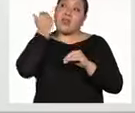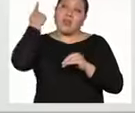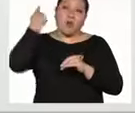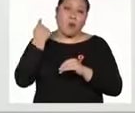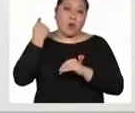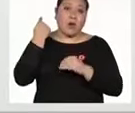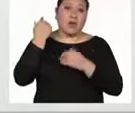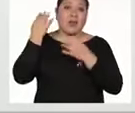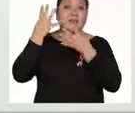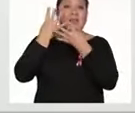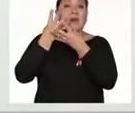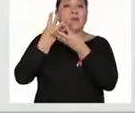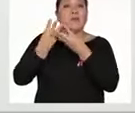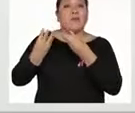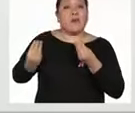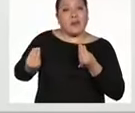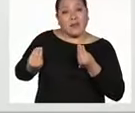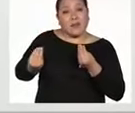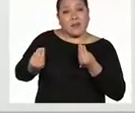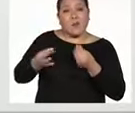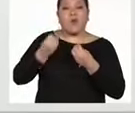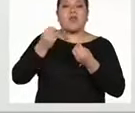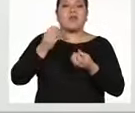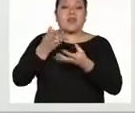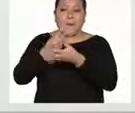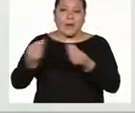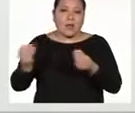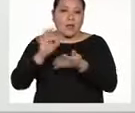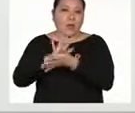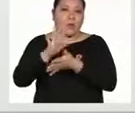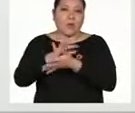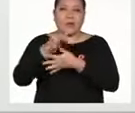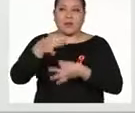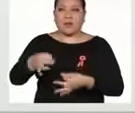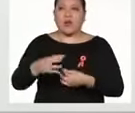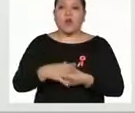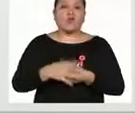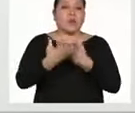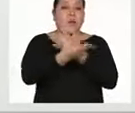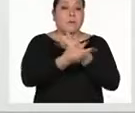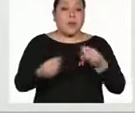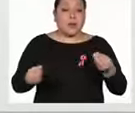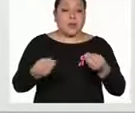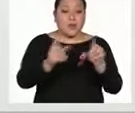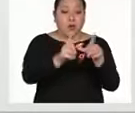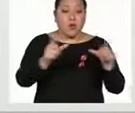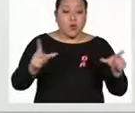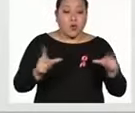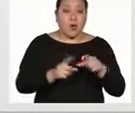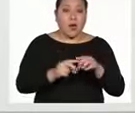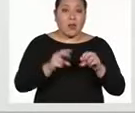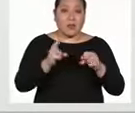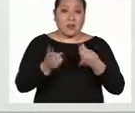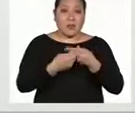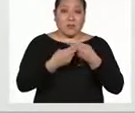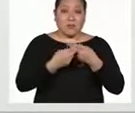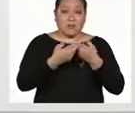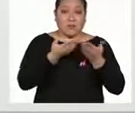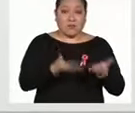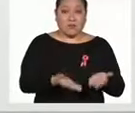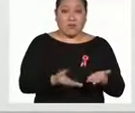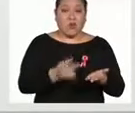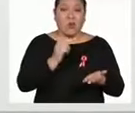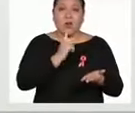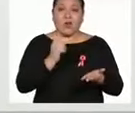perdiendo, porque se han perdido archivos o se han saqueado zonas arqueológicas o simplemente porque